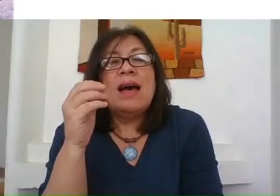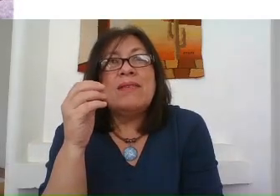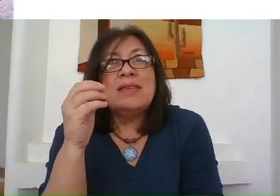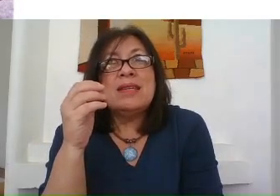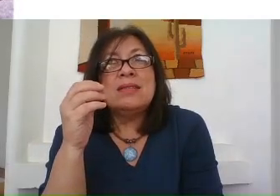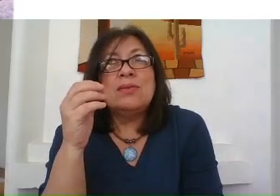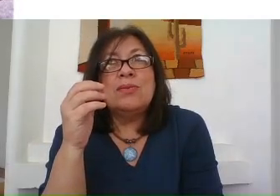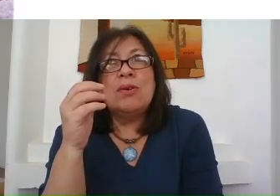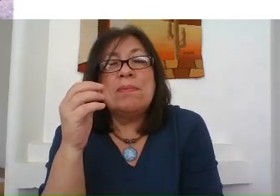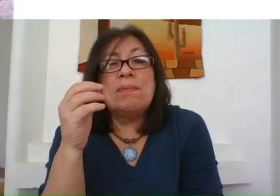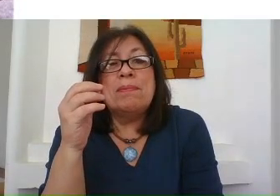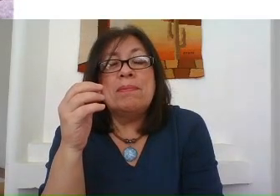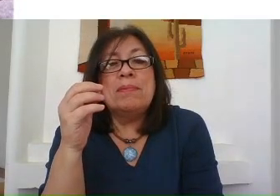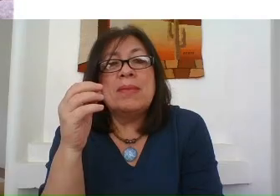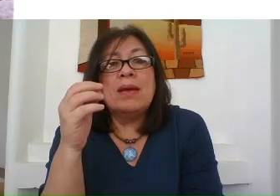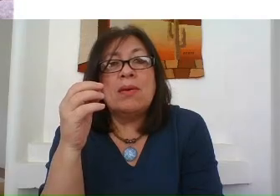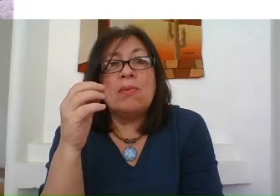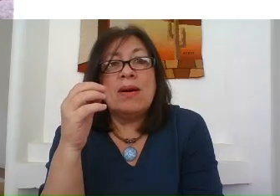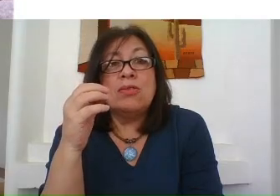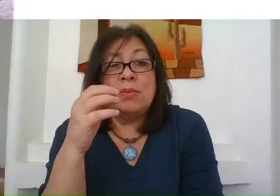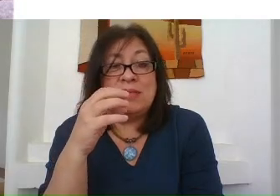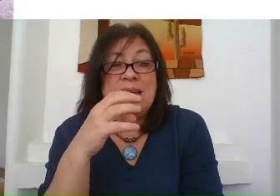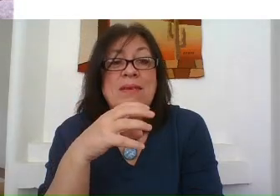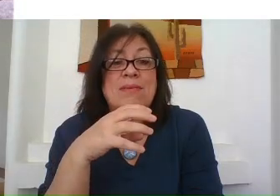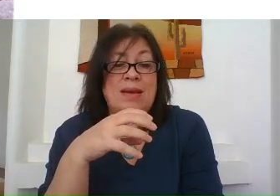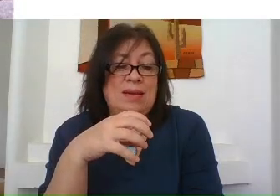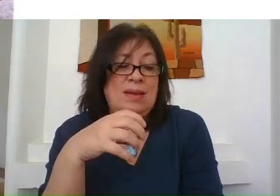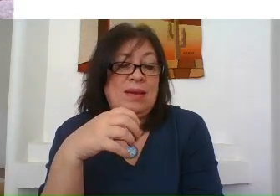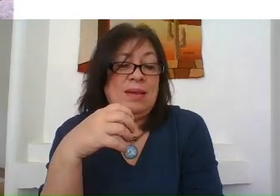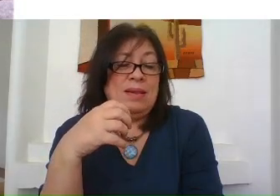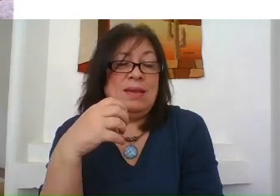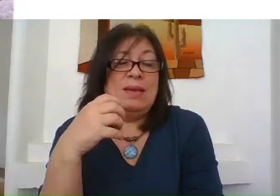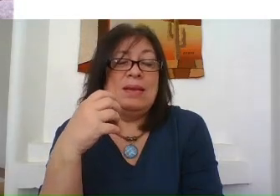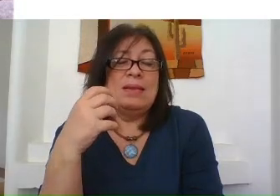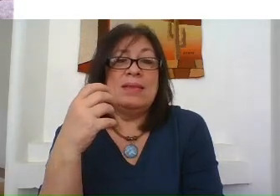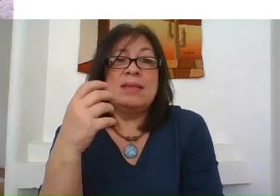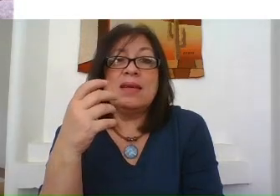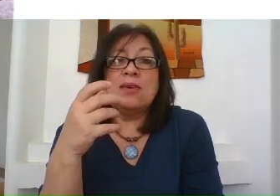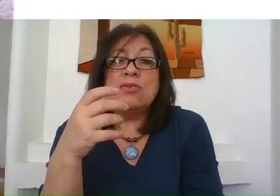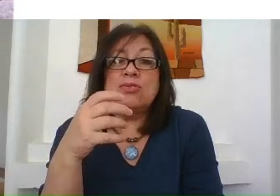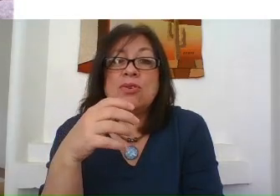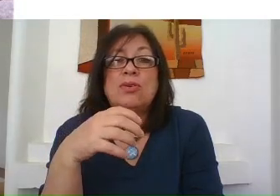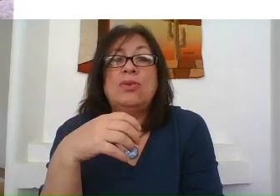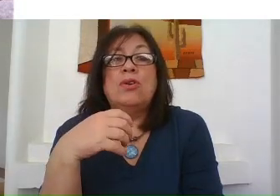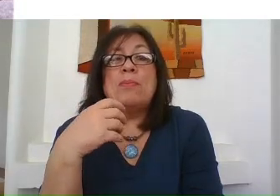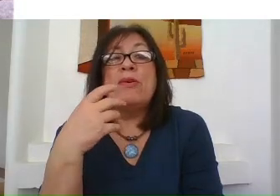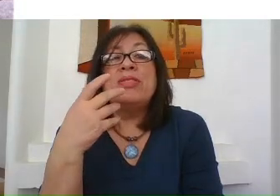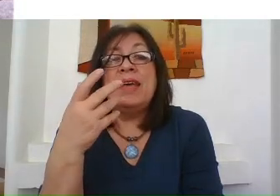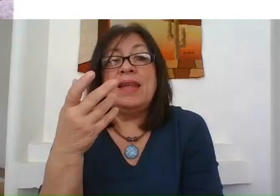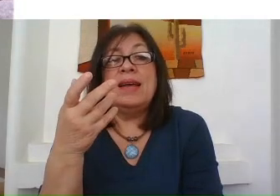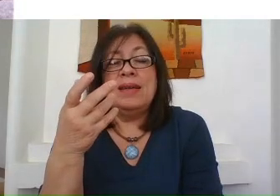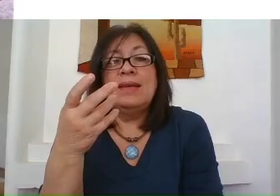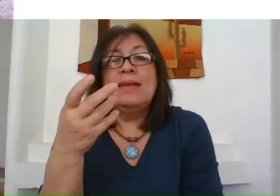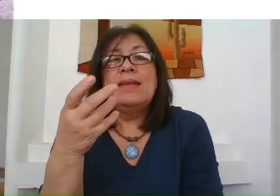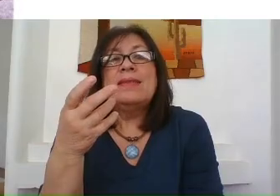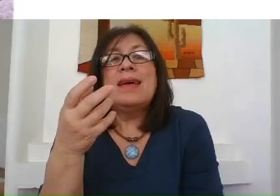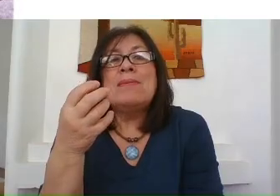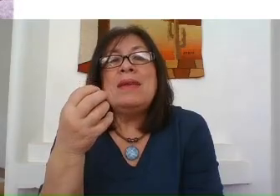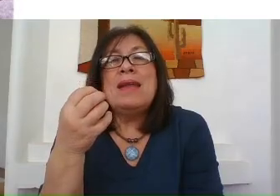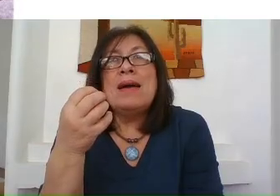Entonces, a veces uno, cuando observa el desarrollo, lo